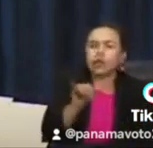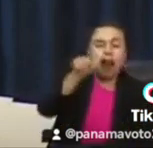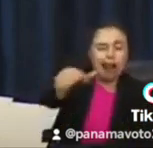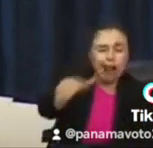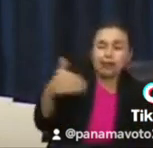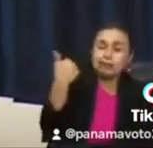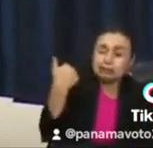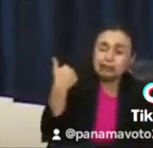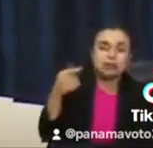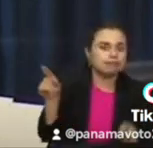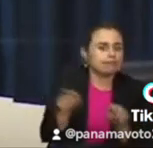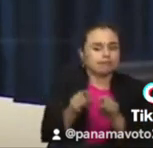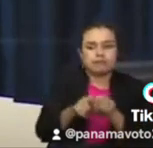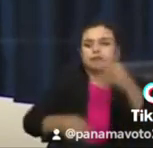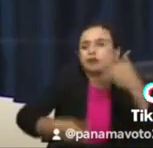que